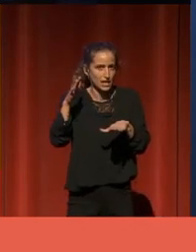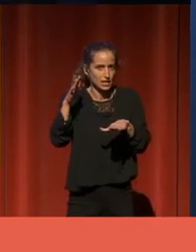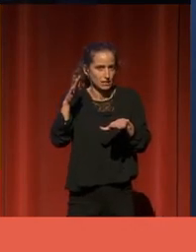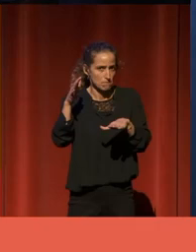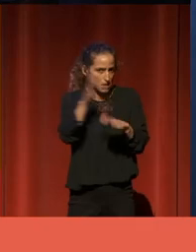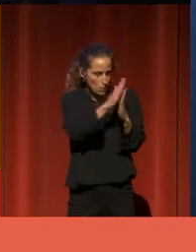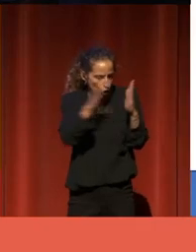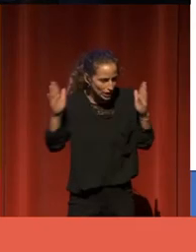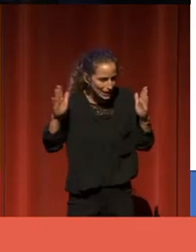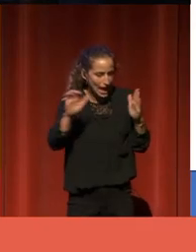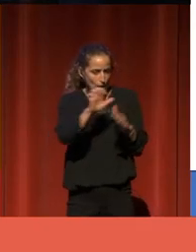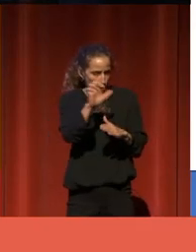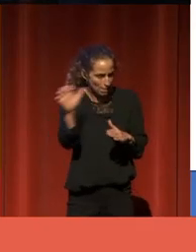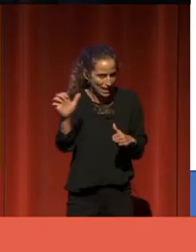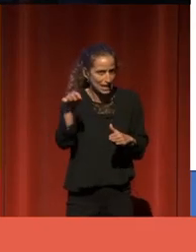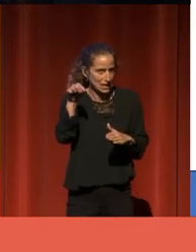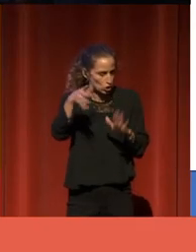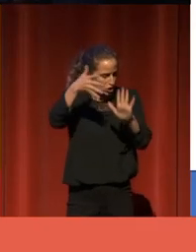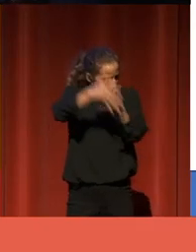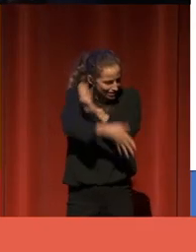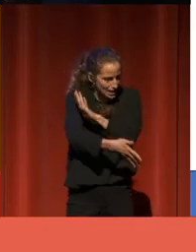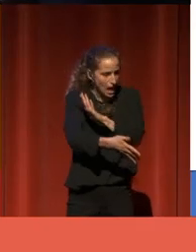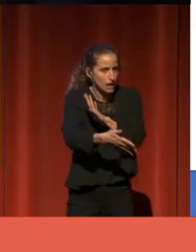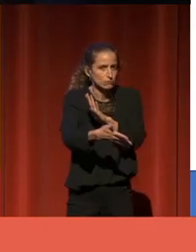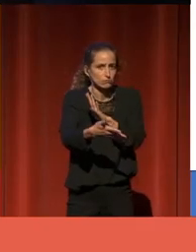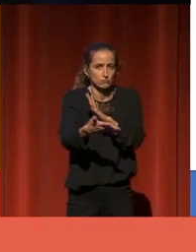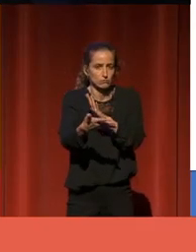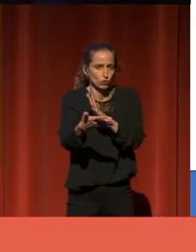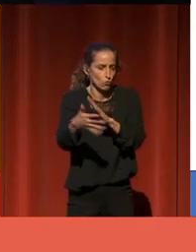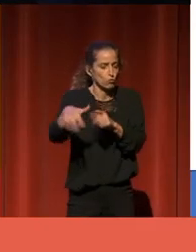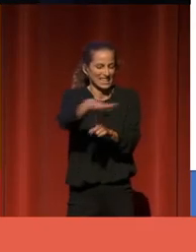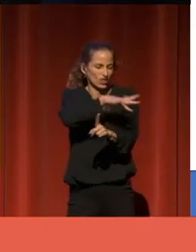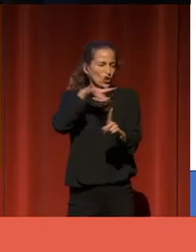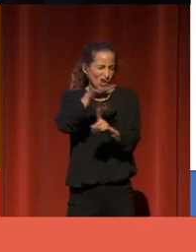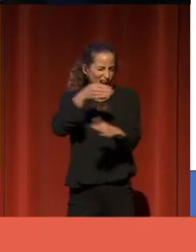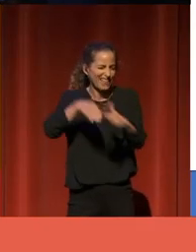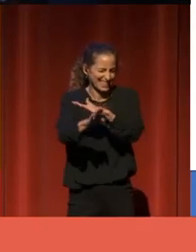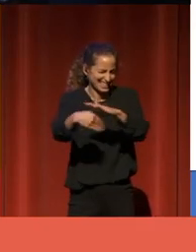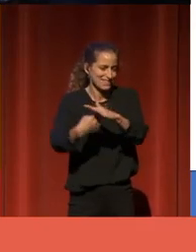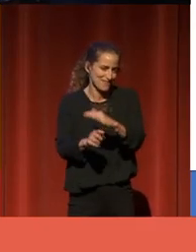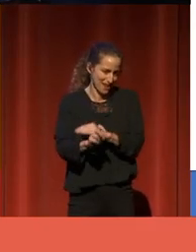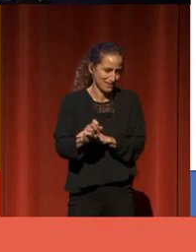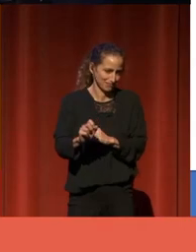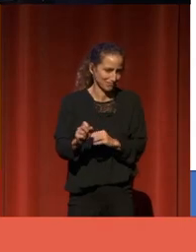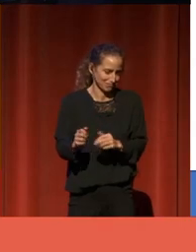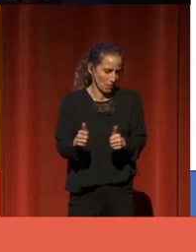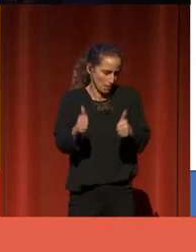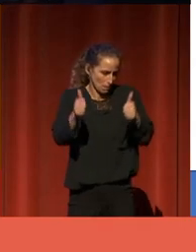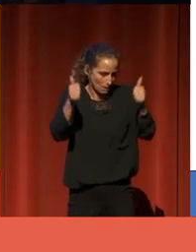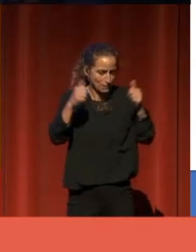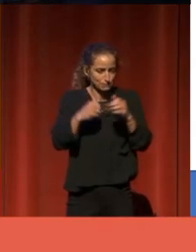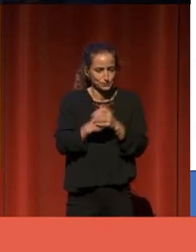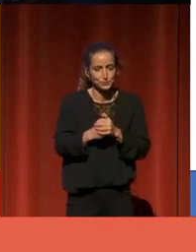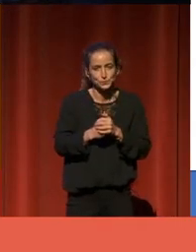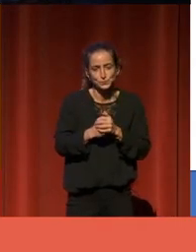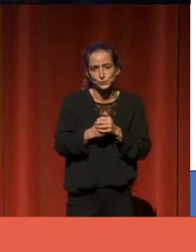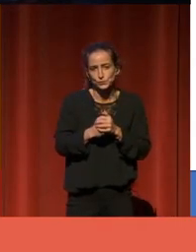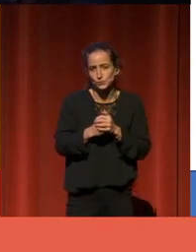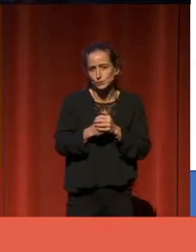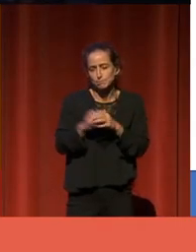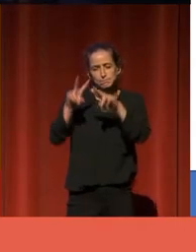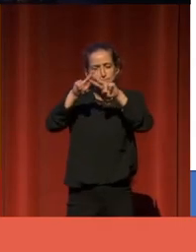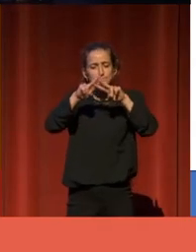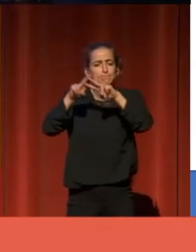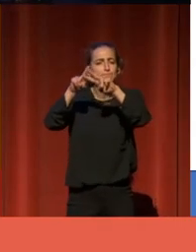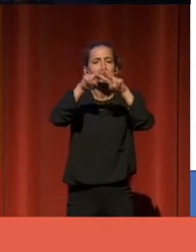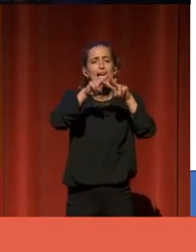europeas lo que hace que sea un entorno bastante más accesible y si examinamos a la lo que es el el